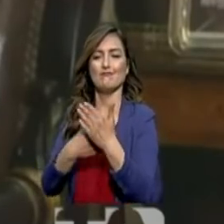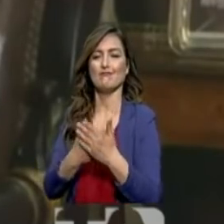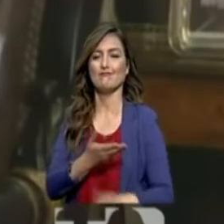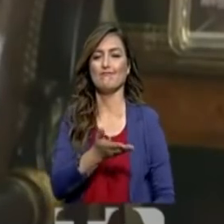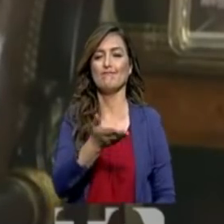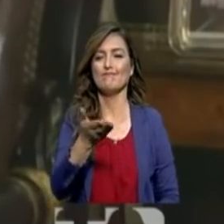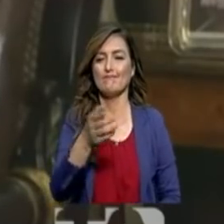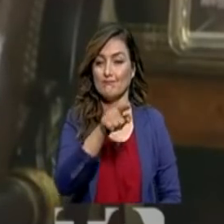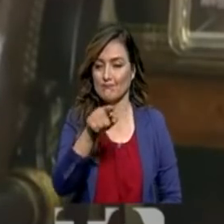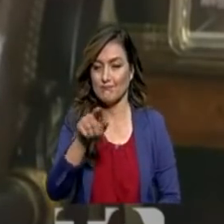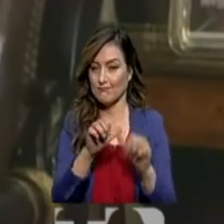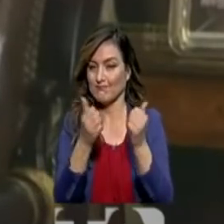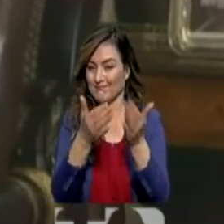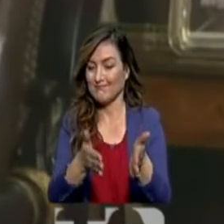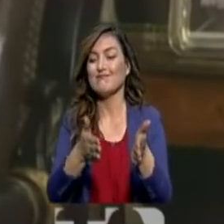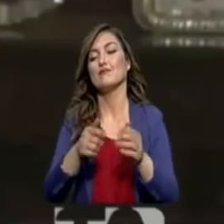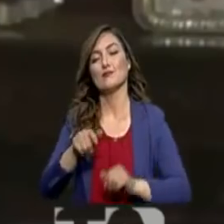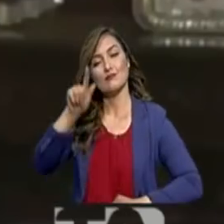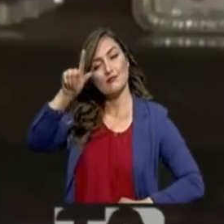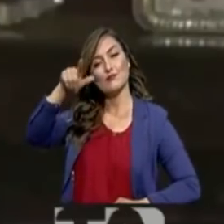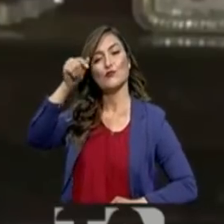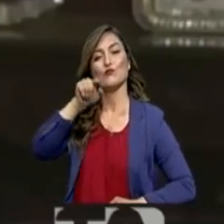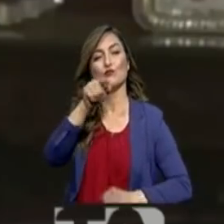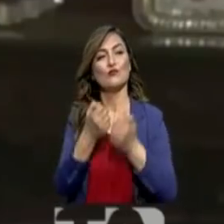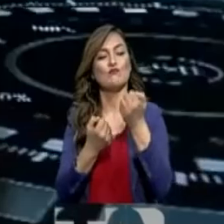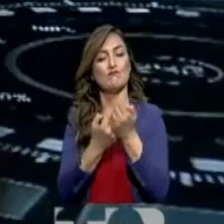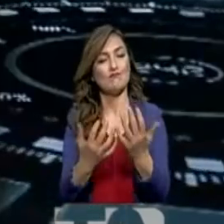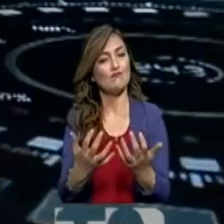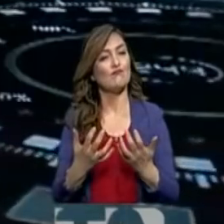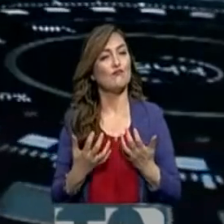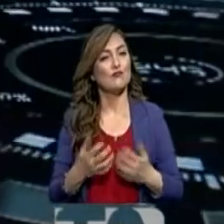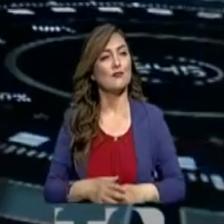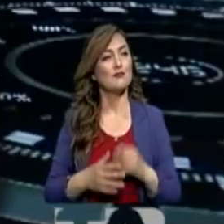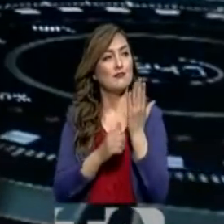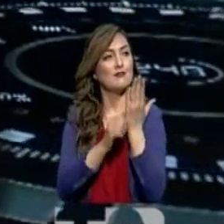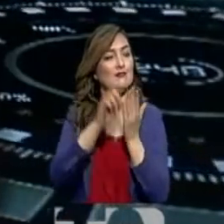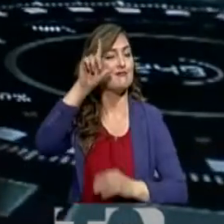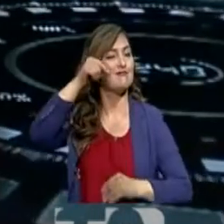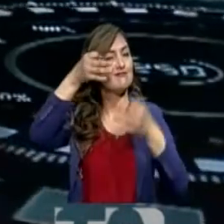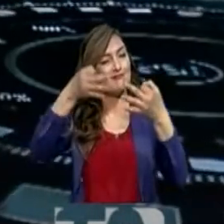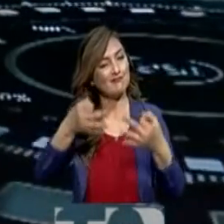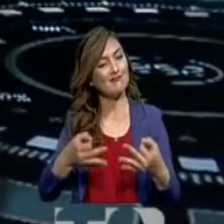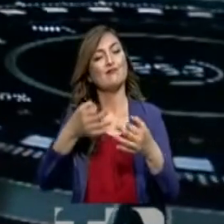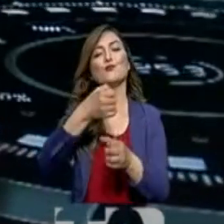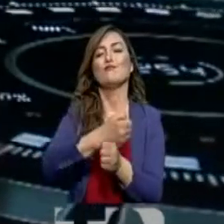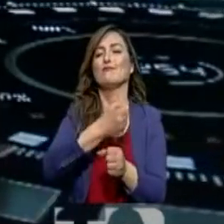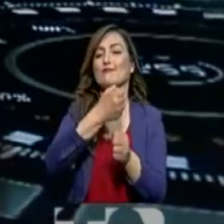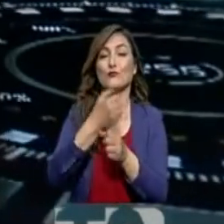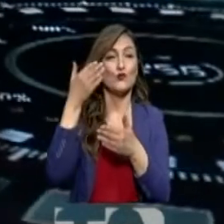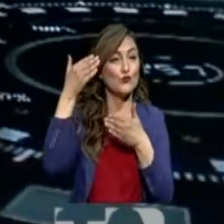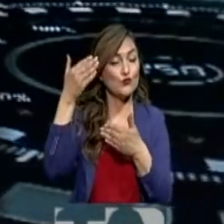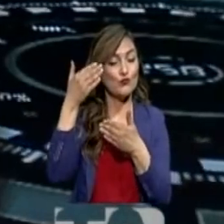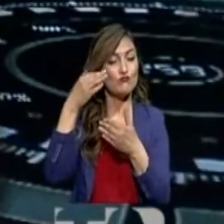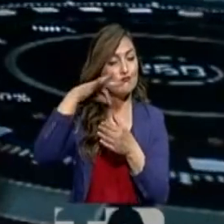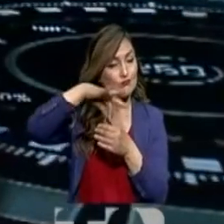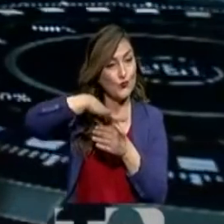ustedes les digo que este gobierno cuenta con su apoyo. La ministra de Gobierno también confirmó que habrá un trabajo político para lograr